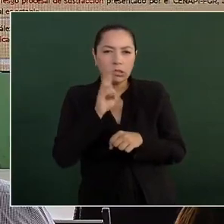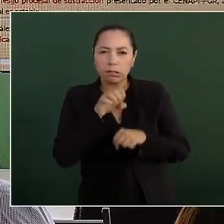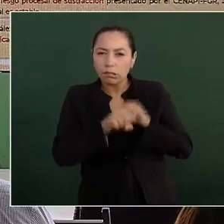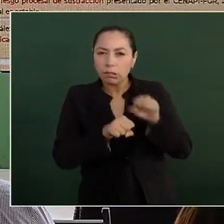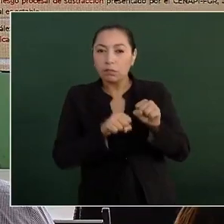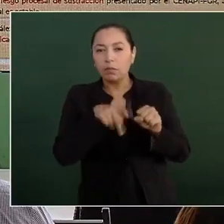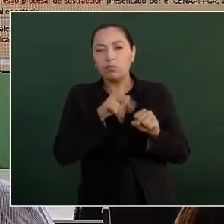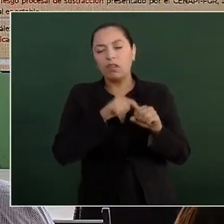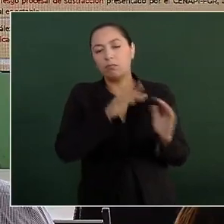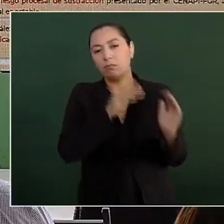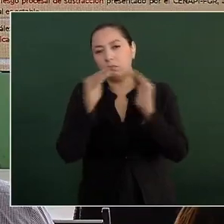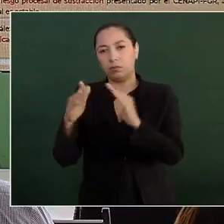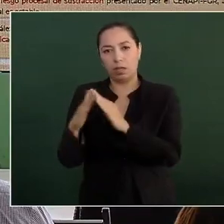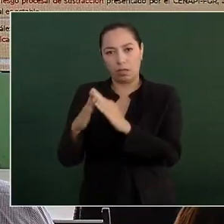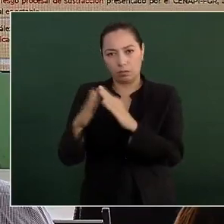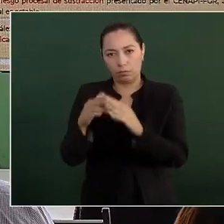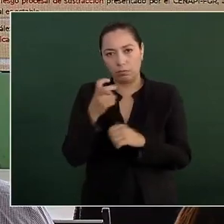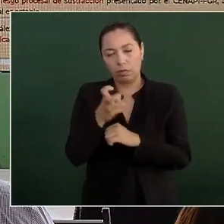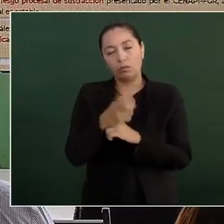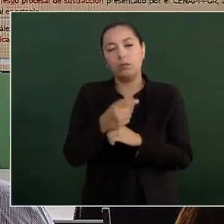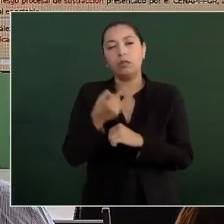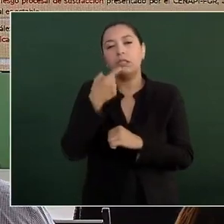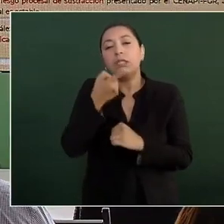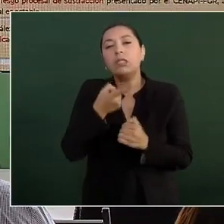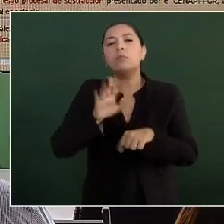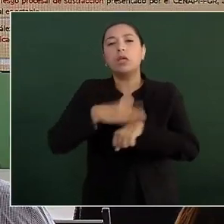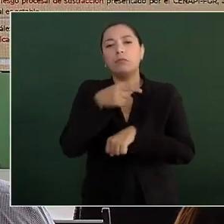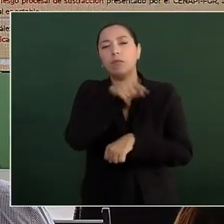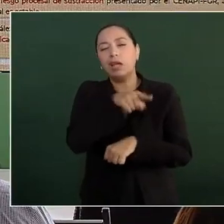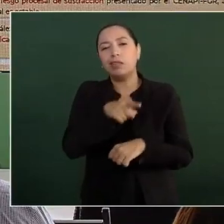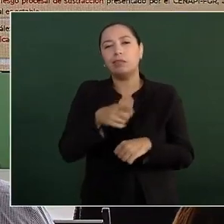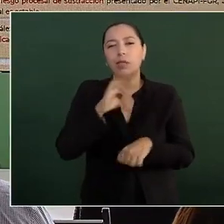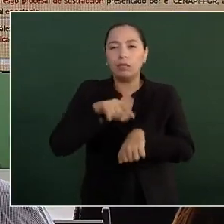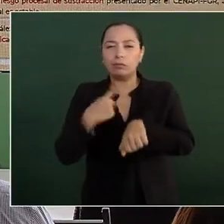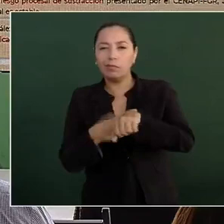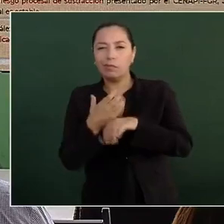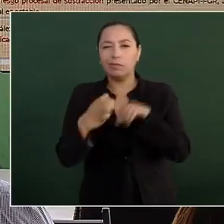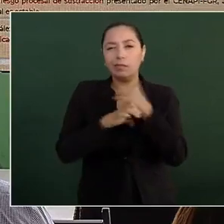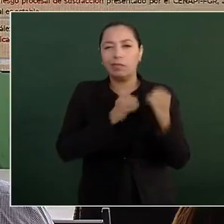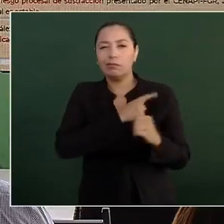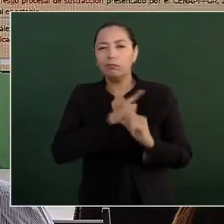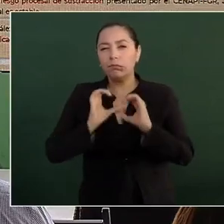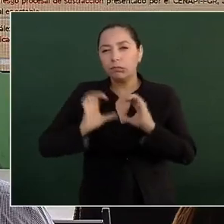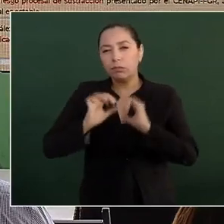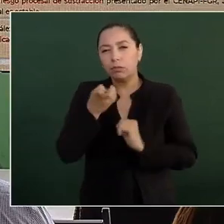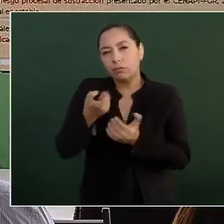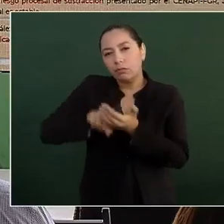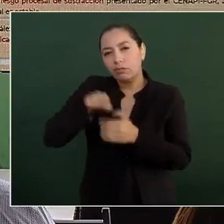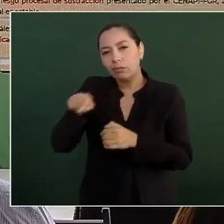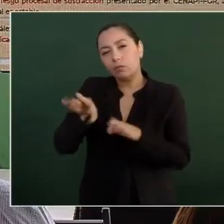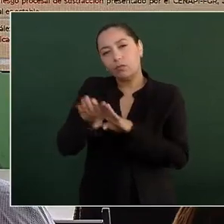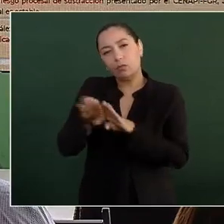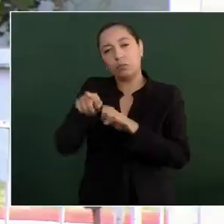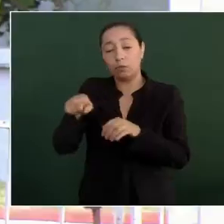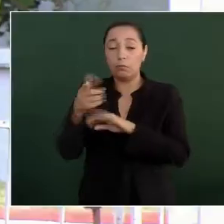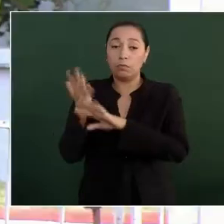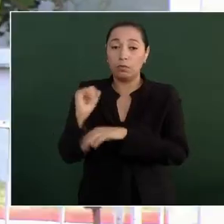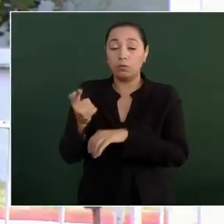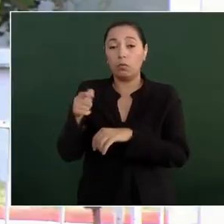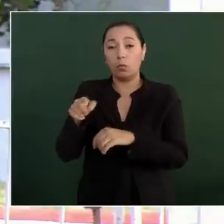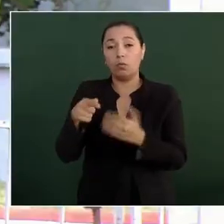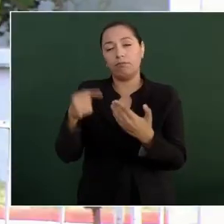domiciliaria, argumentando cuestiones de salud en beneficio del exprocurador general de la República, acusado de delitos de